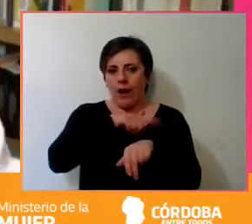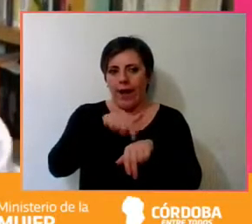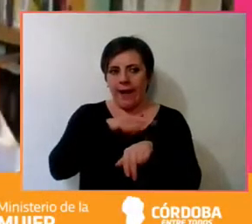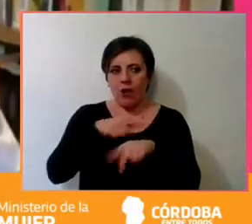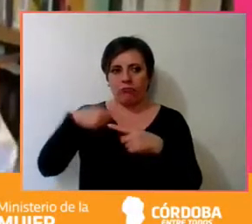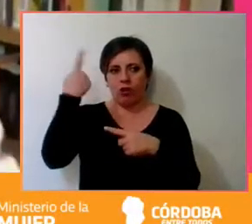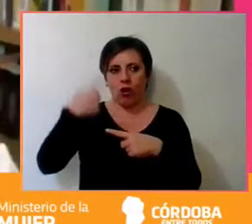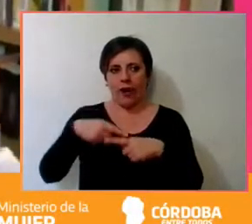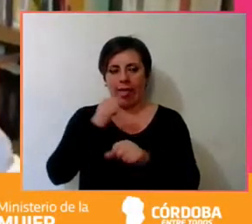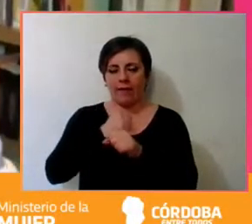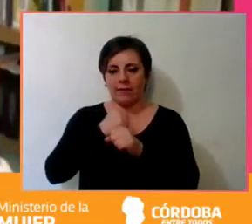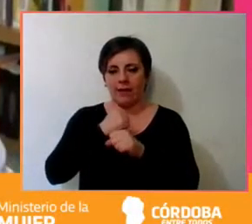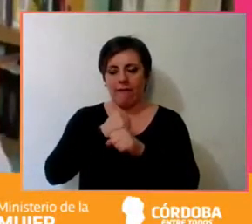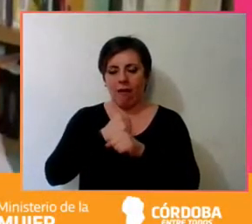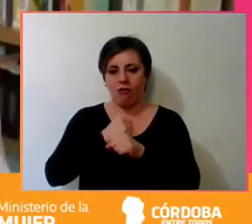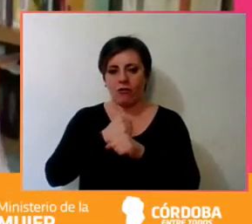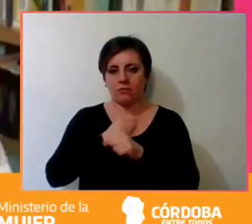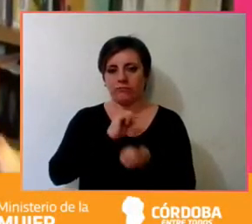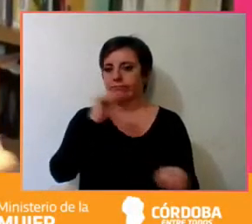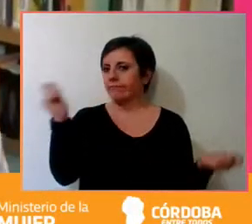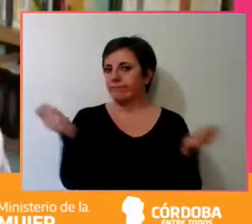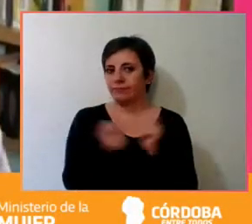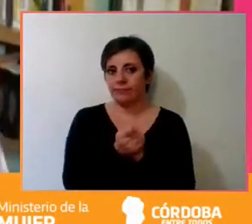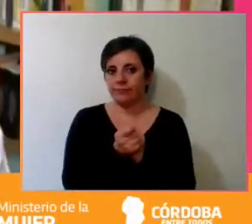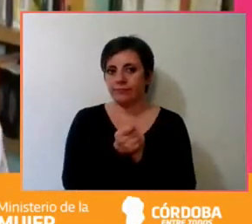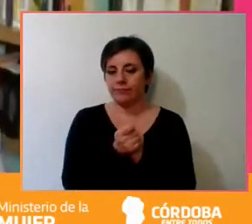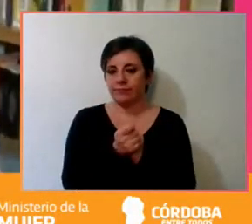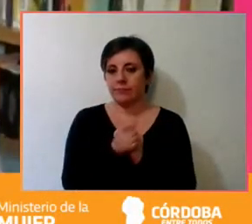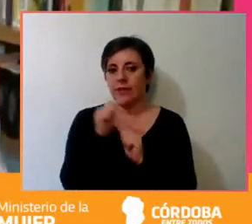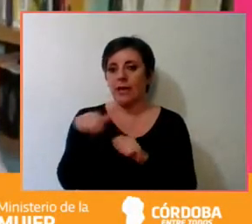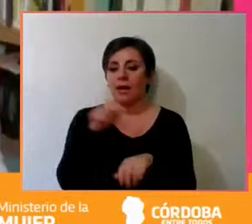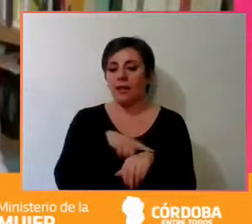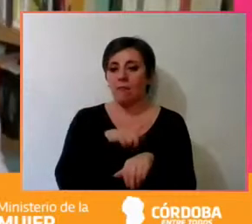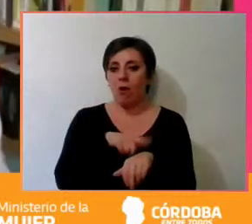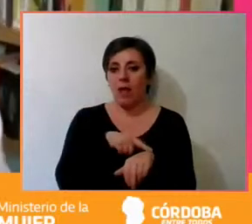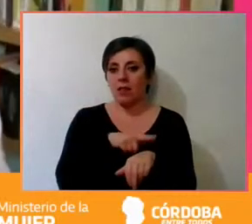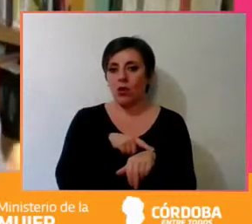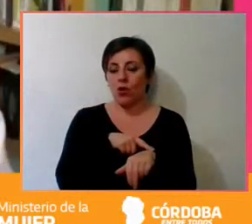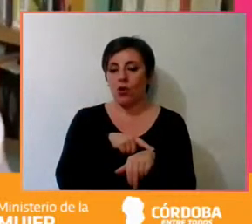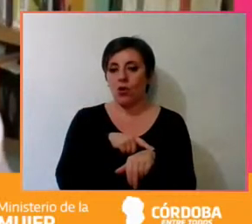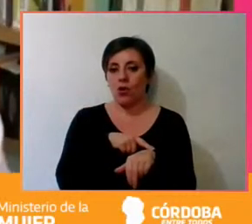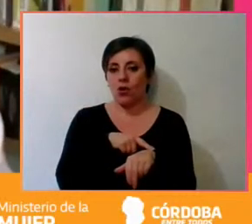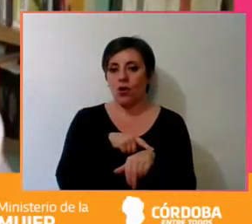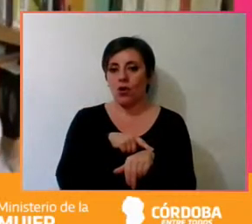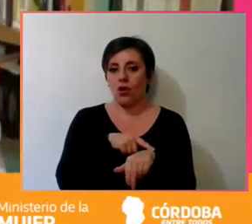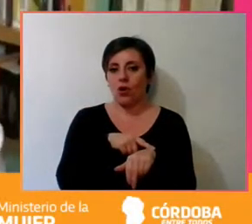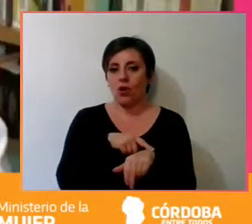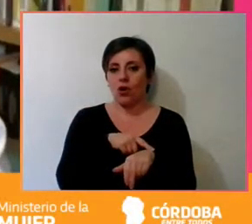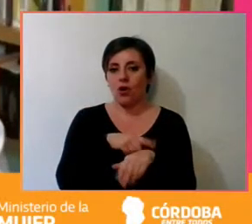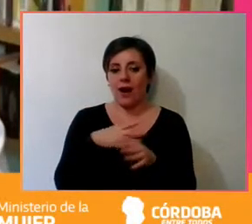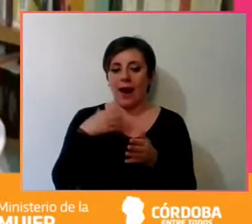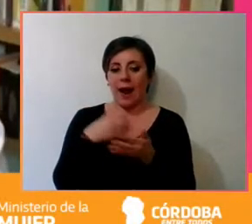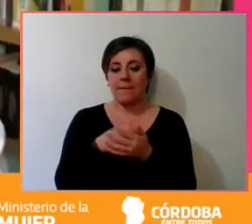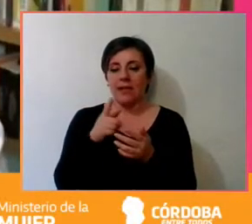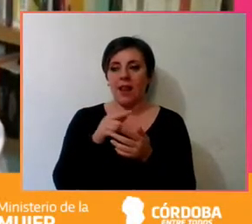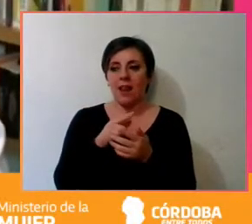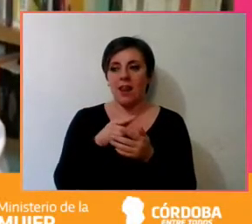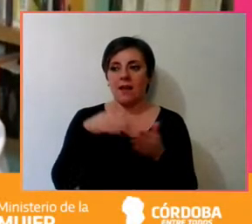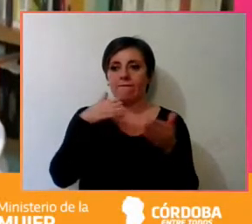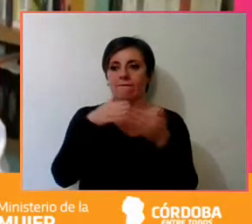todo este tipo de cosas ha cambiado. Y en este momento, este capital que cruzó las